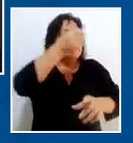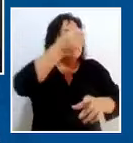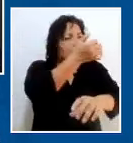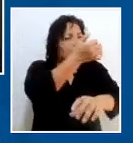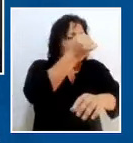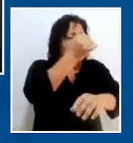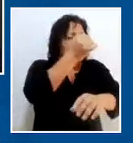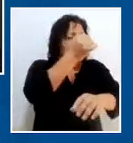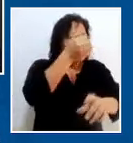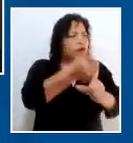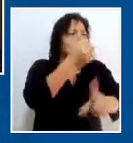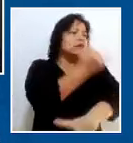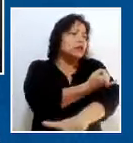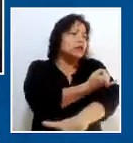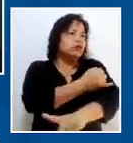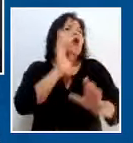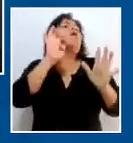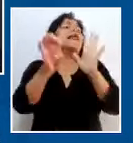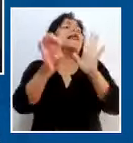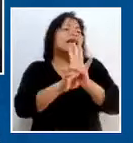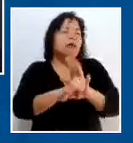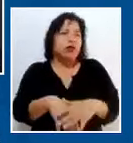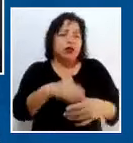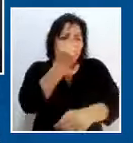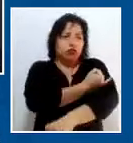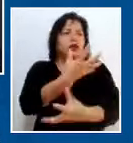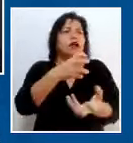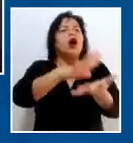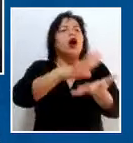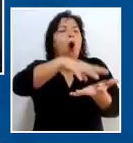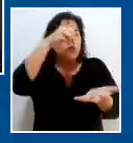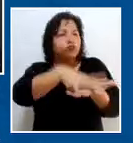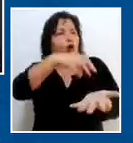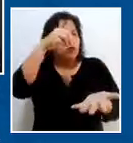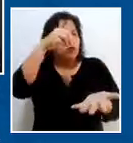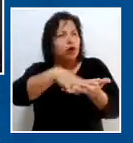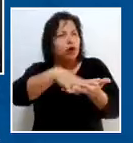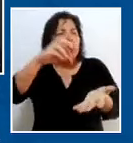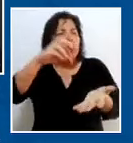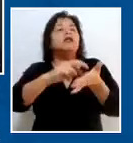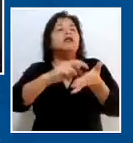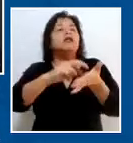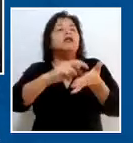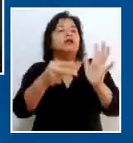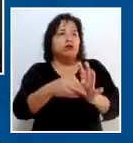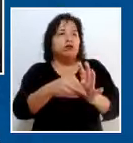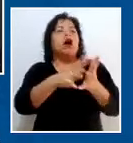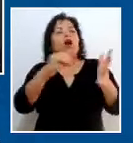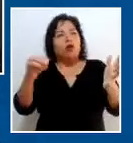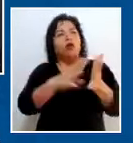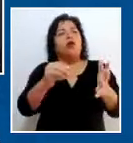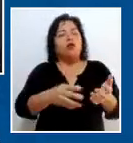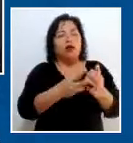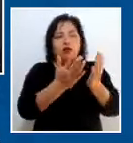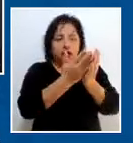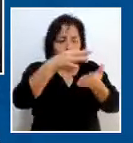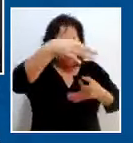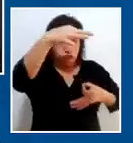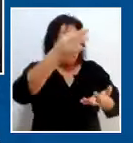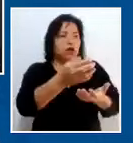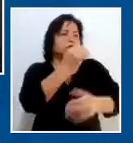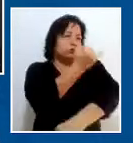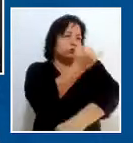copias, ¿no? Las copias es un mecanismo de reproducción de un documento que la entidad posee, ¿no? Esa